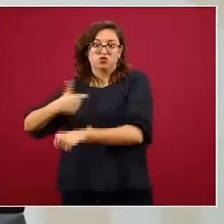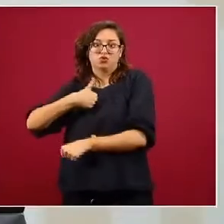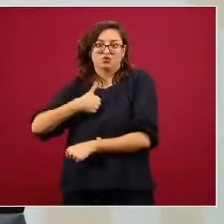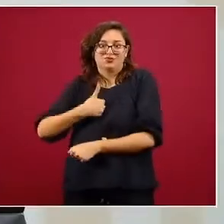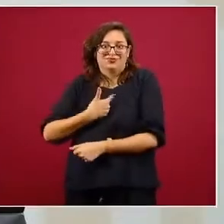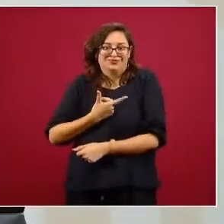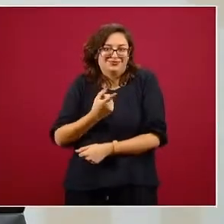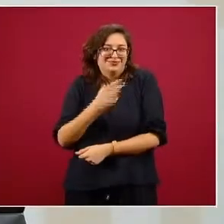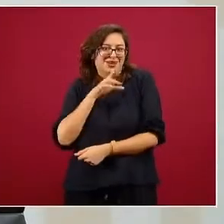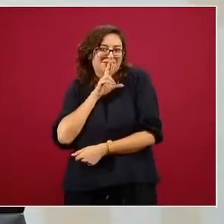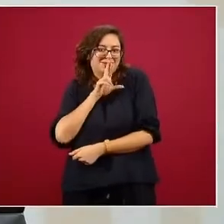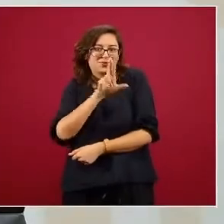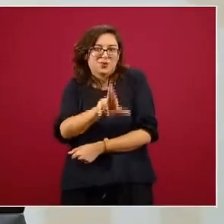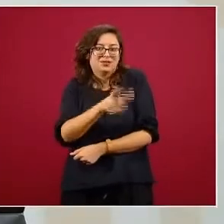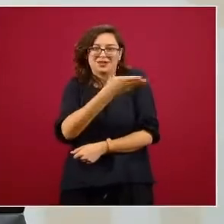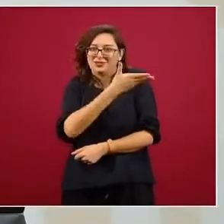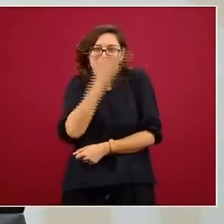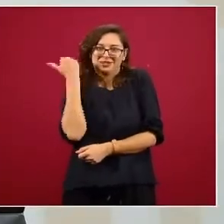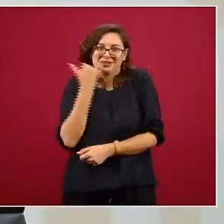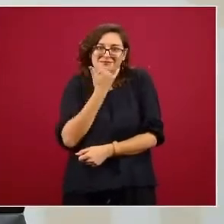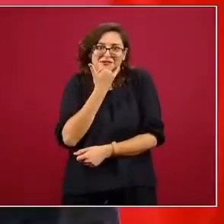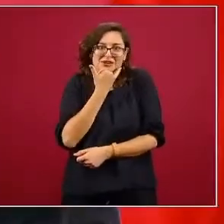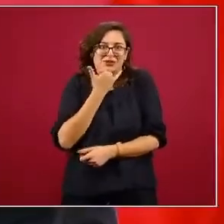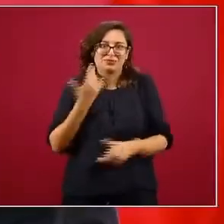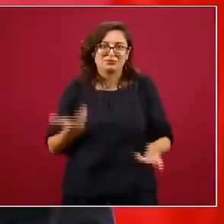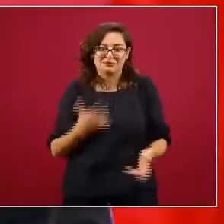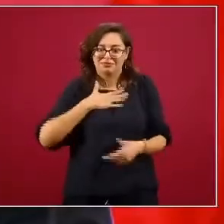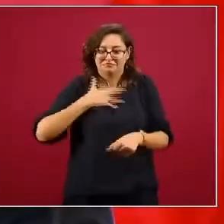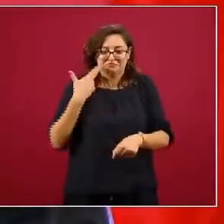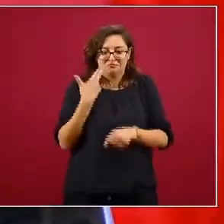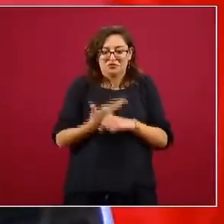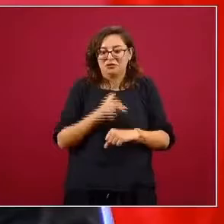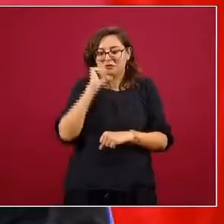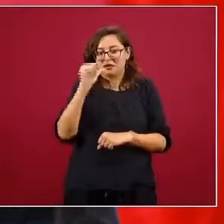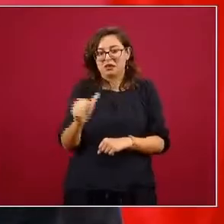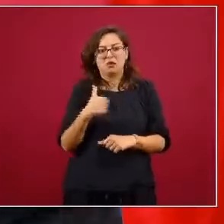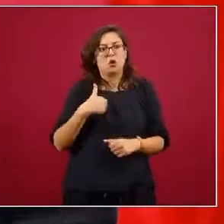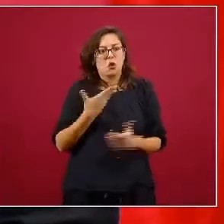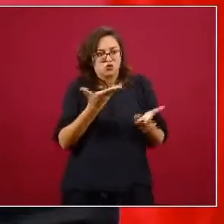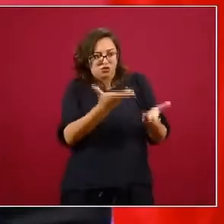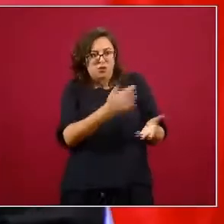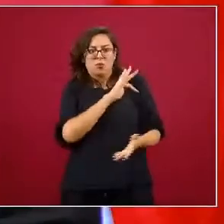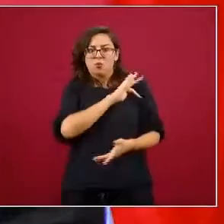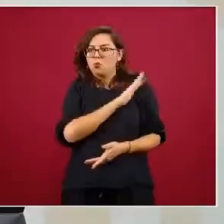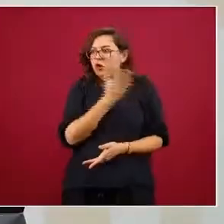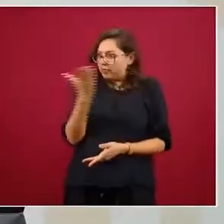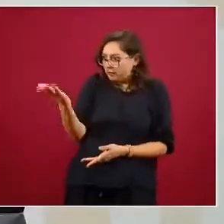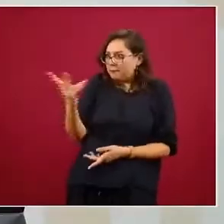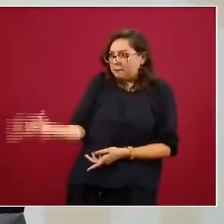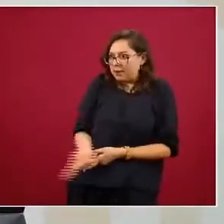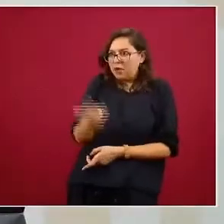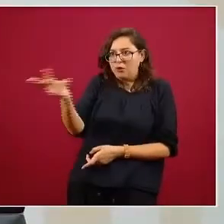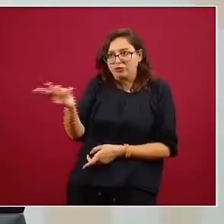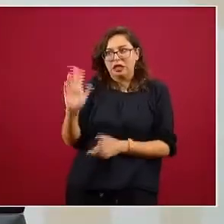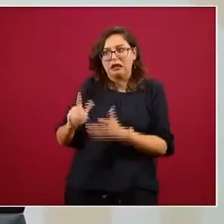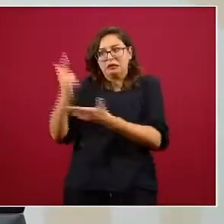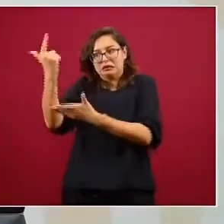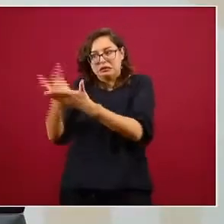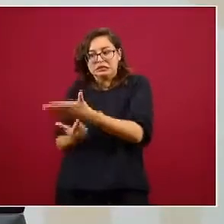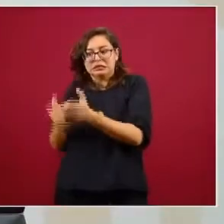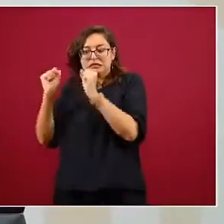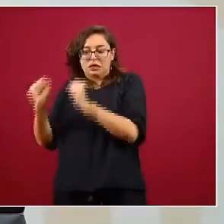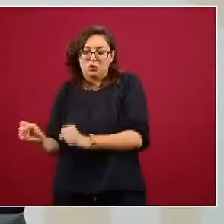pero usted puede preguntarles a cualquiera de las dos instancias y estoy seguro que hay una lista. Yo no la tengo, yo me fijo, a veces veo o no